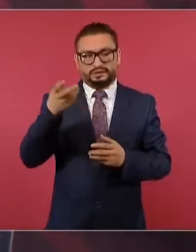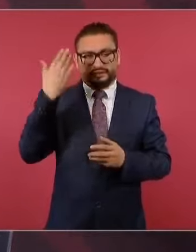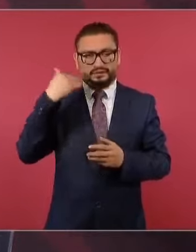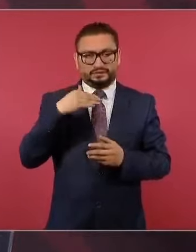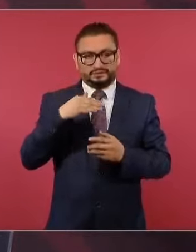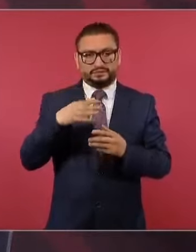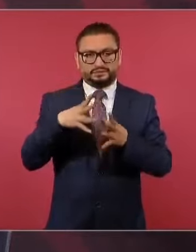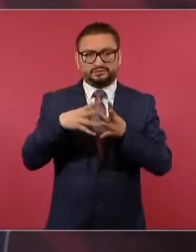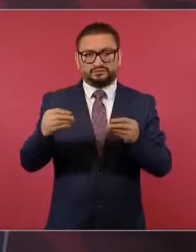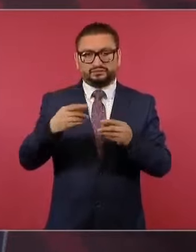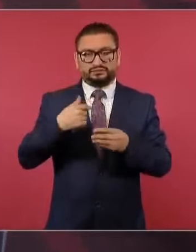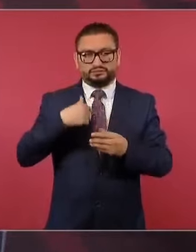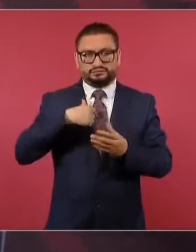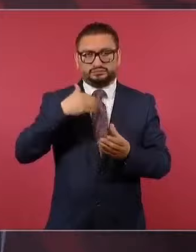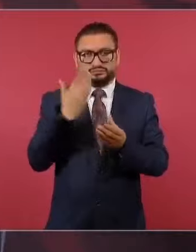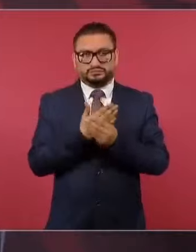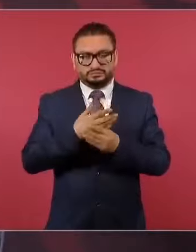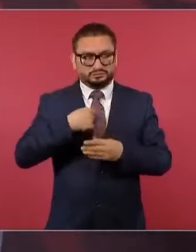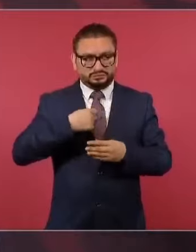desapareció mi expediente.